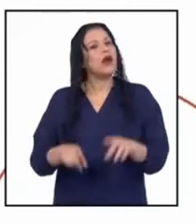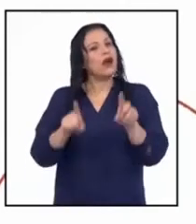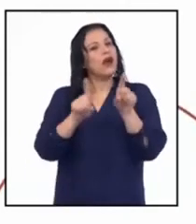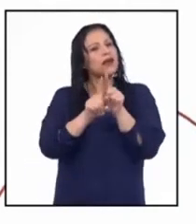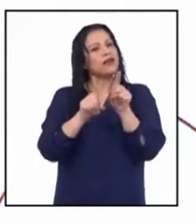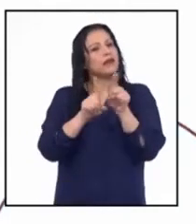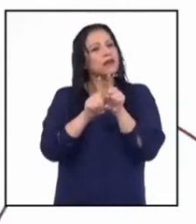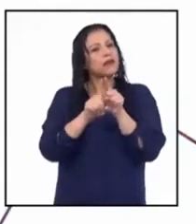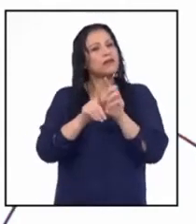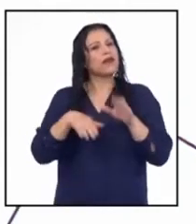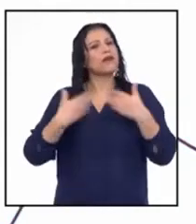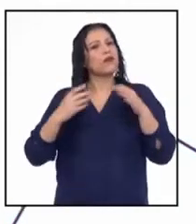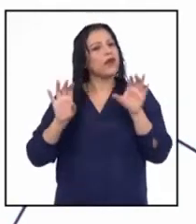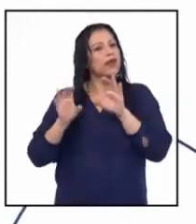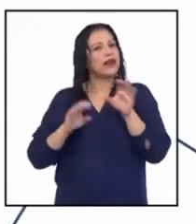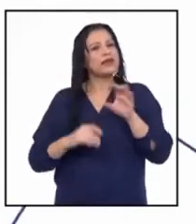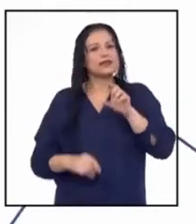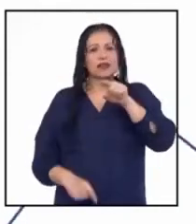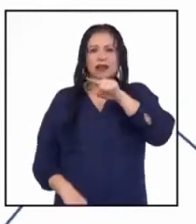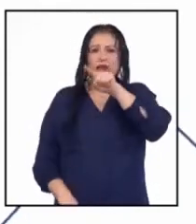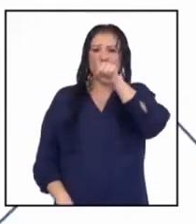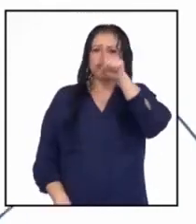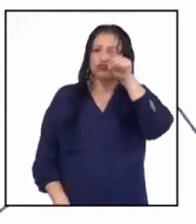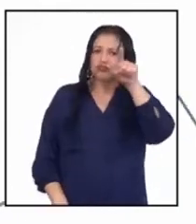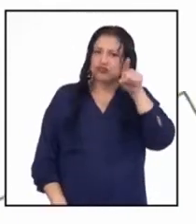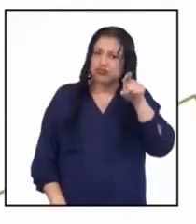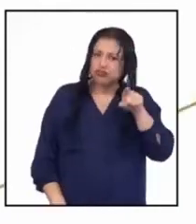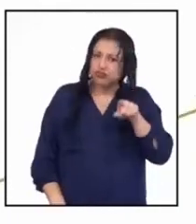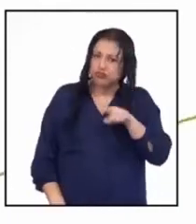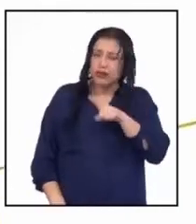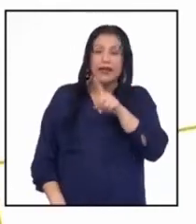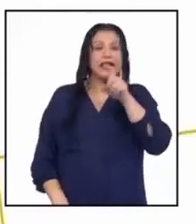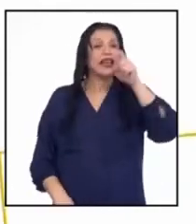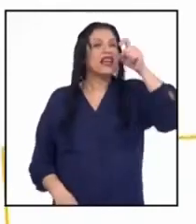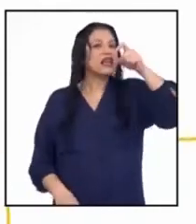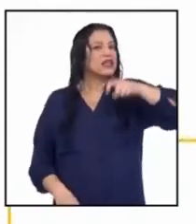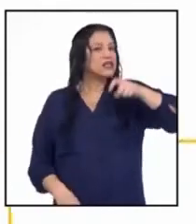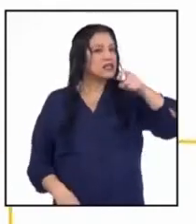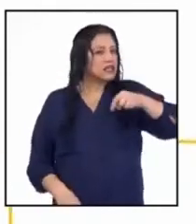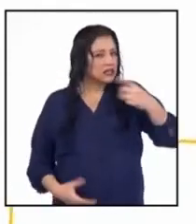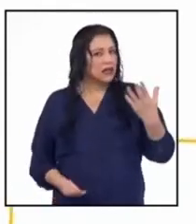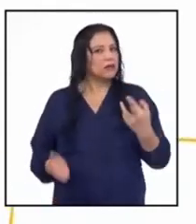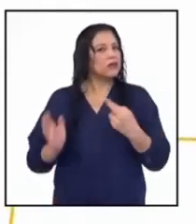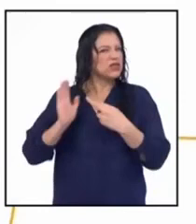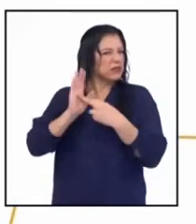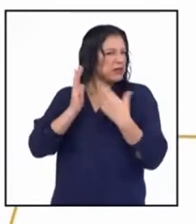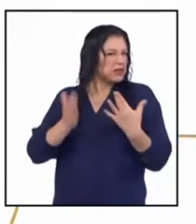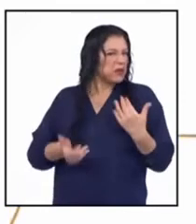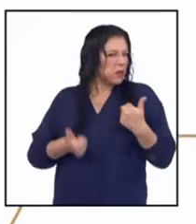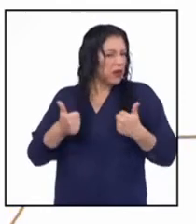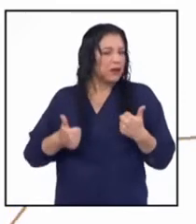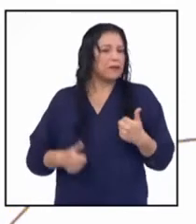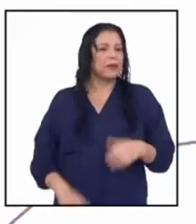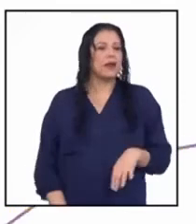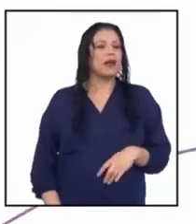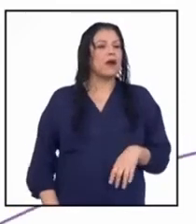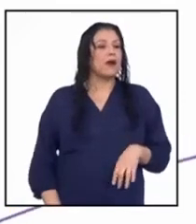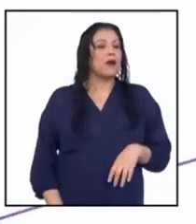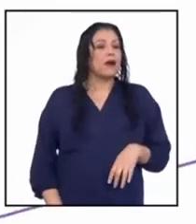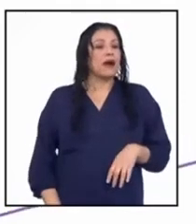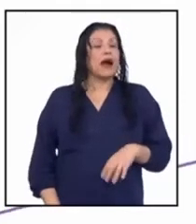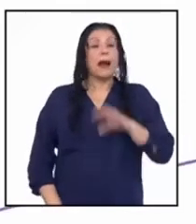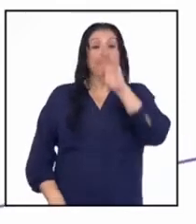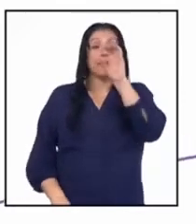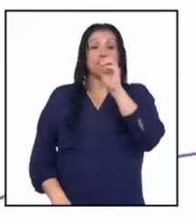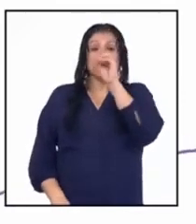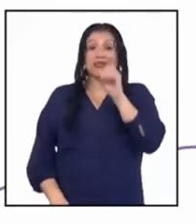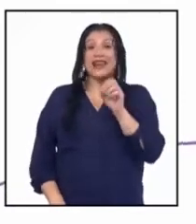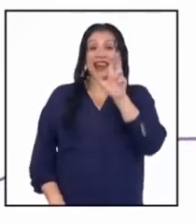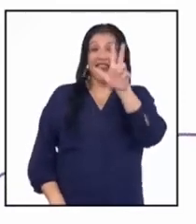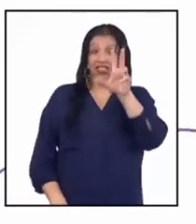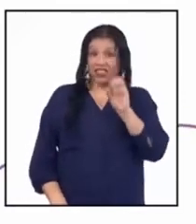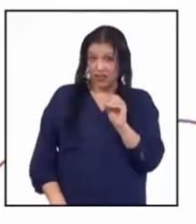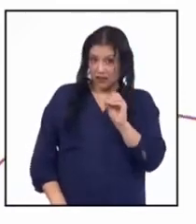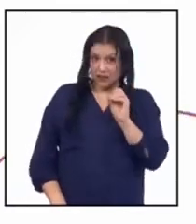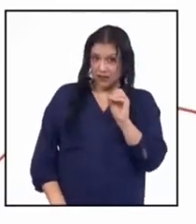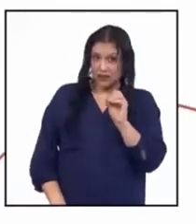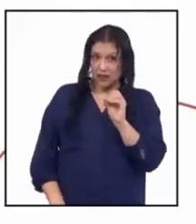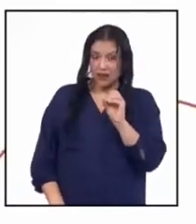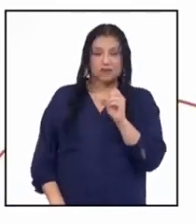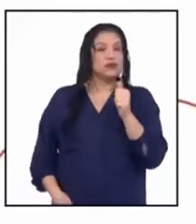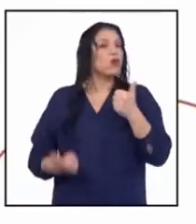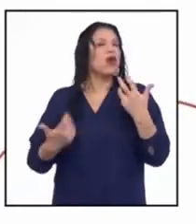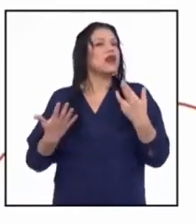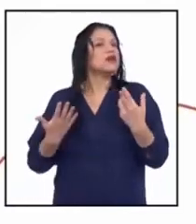Asimismo, para realizar el gráfico circular, tendremos en cuenta que a la frecuencia porcentual de 30%